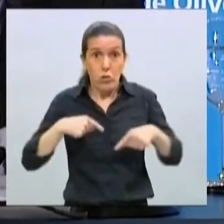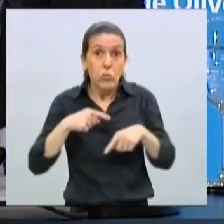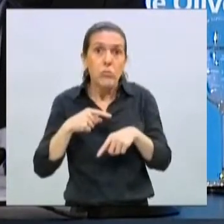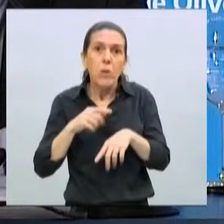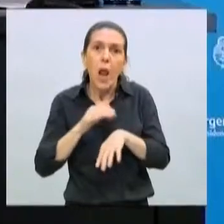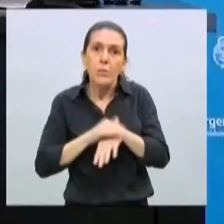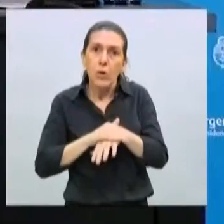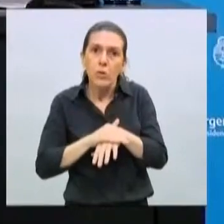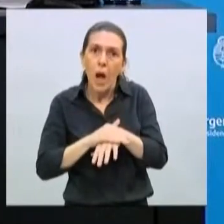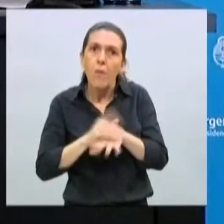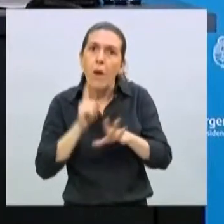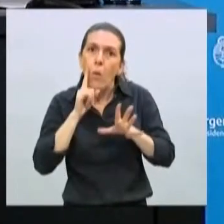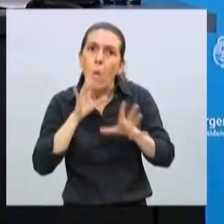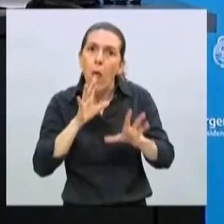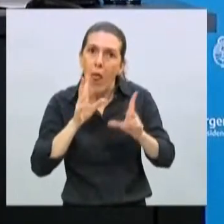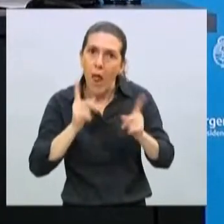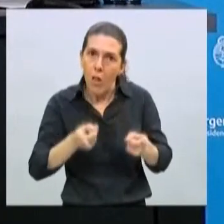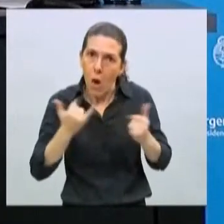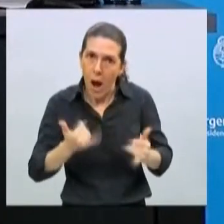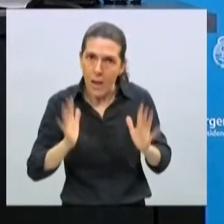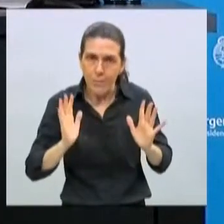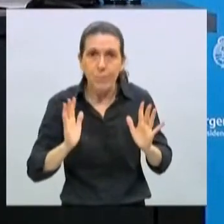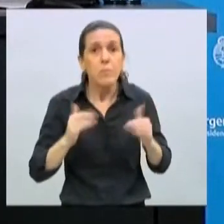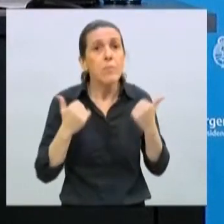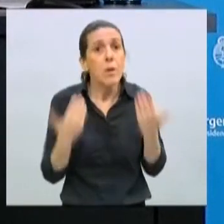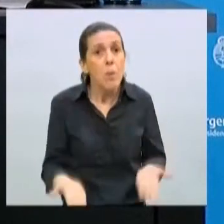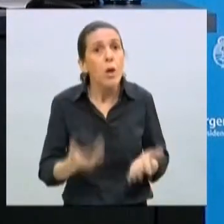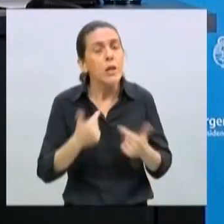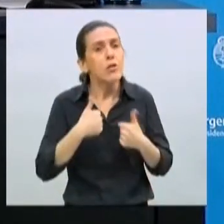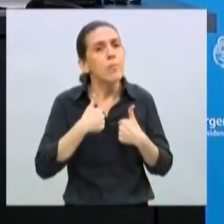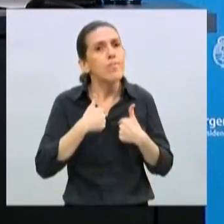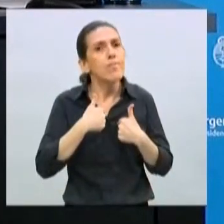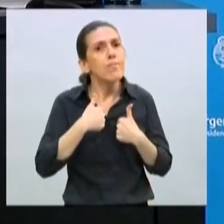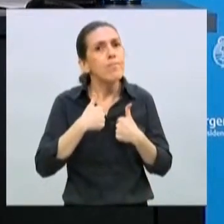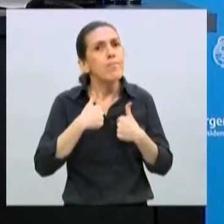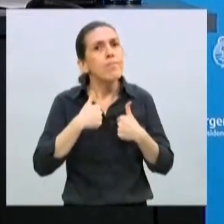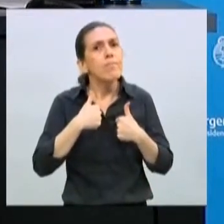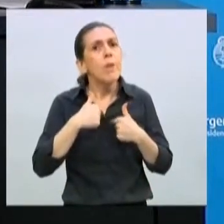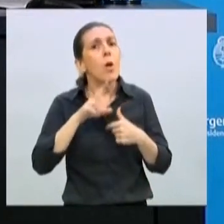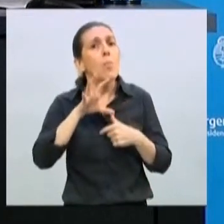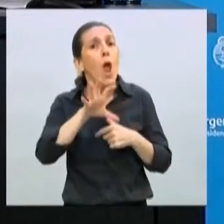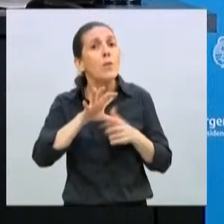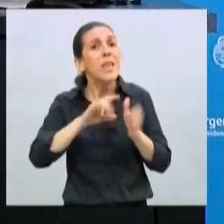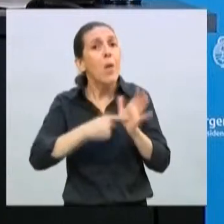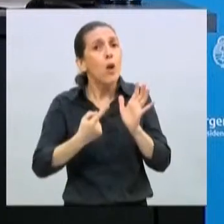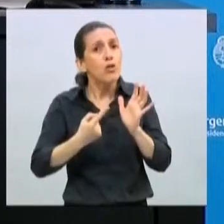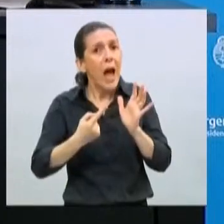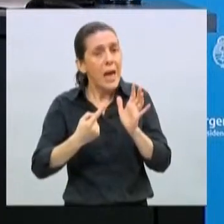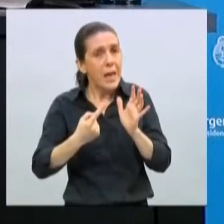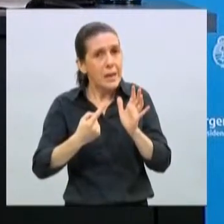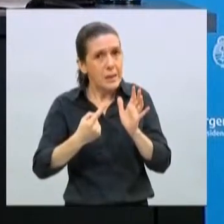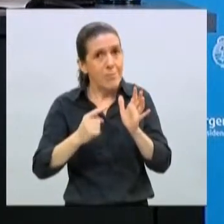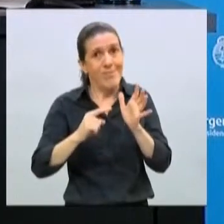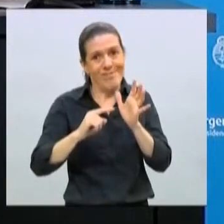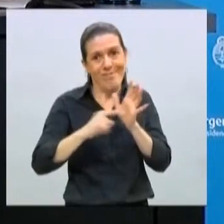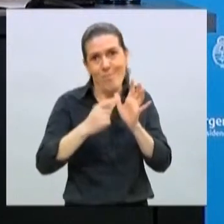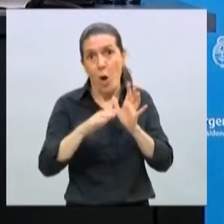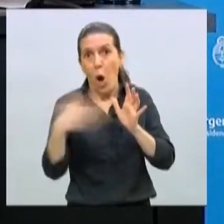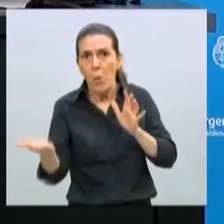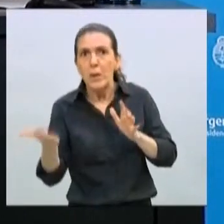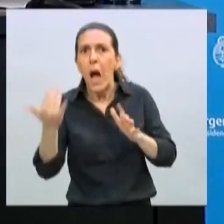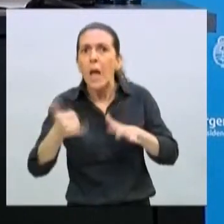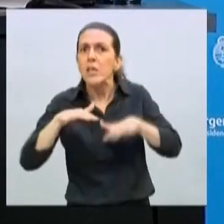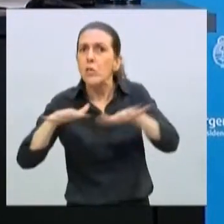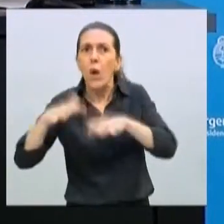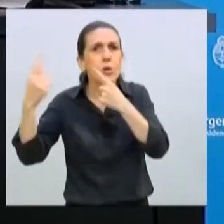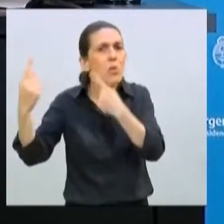cuidadosos. Por eso quiero decir que la provincia de Buenos Aires tiene realidades muy distintas.